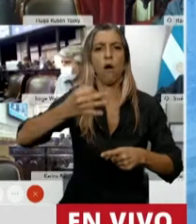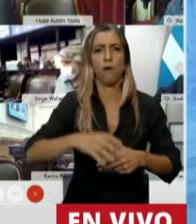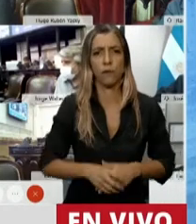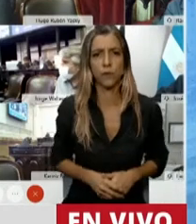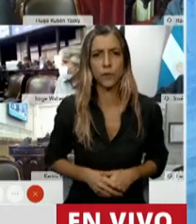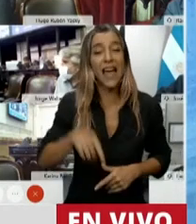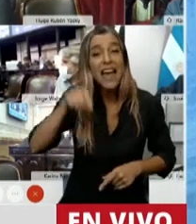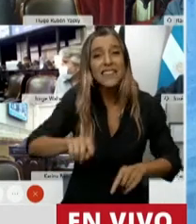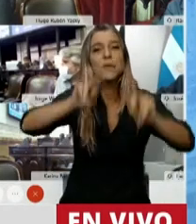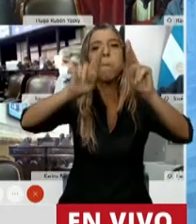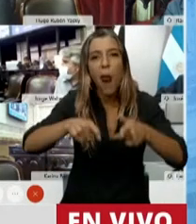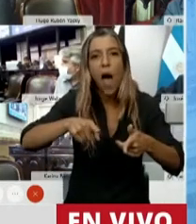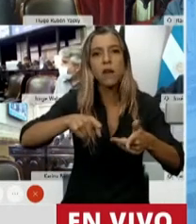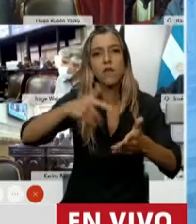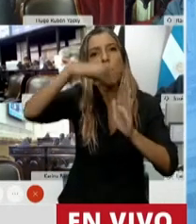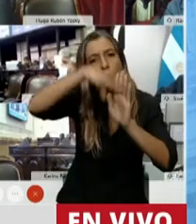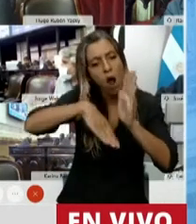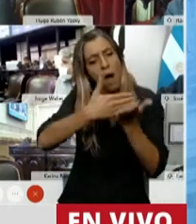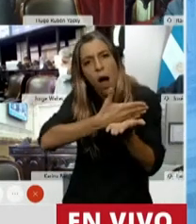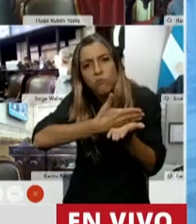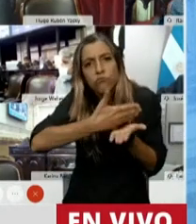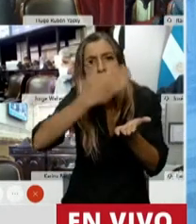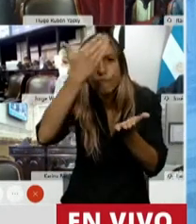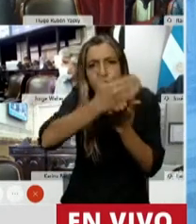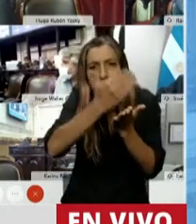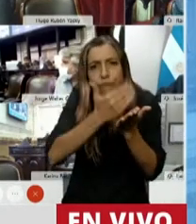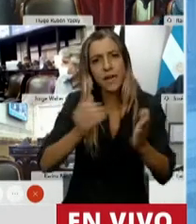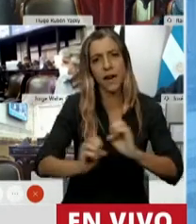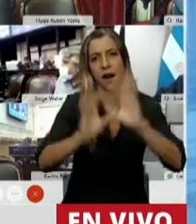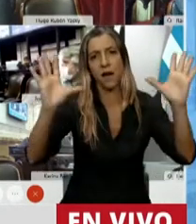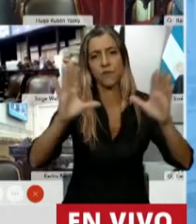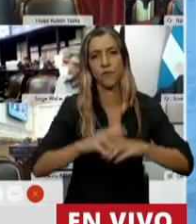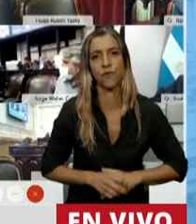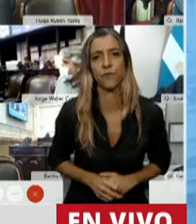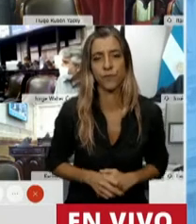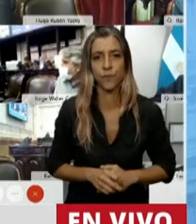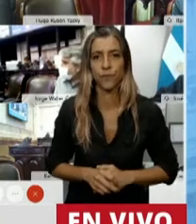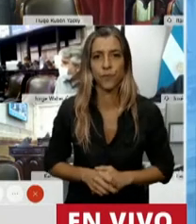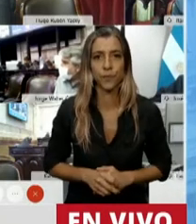el programa. Es claro. Este es